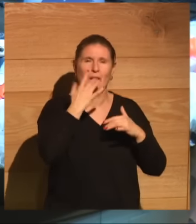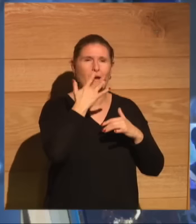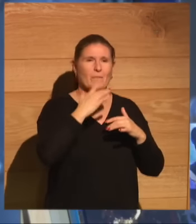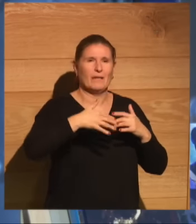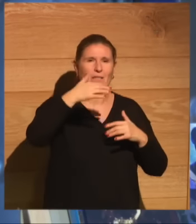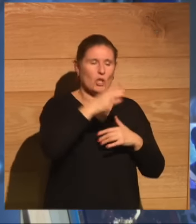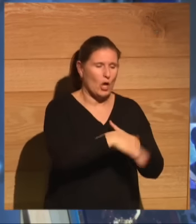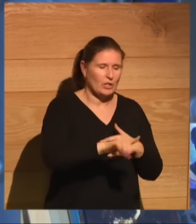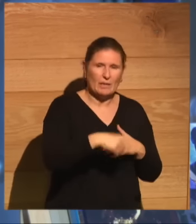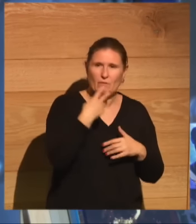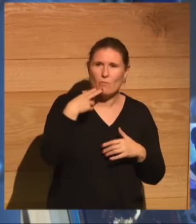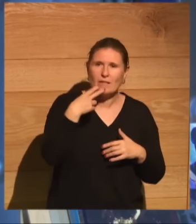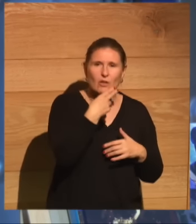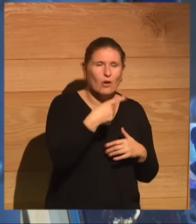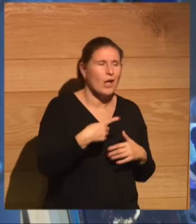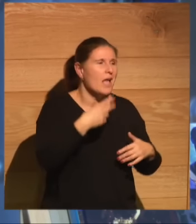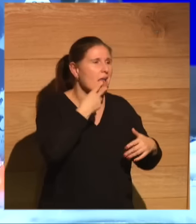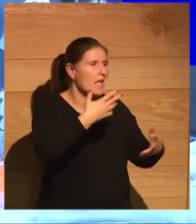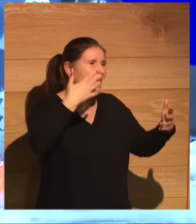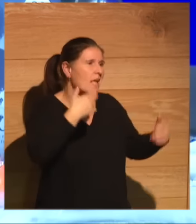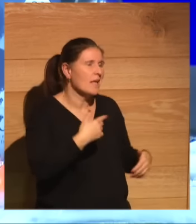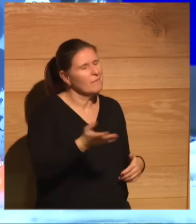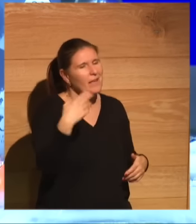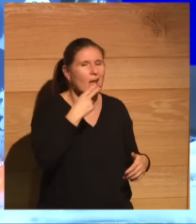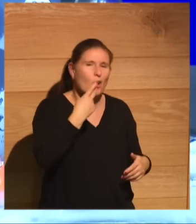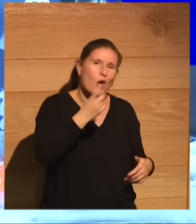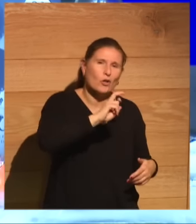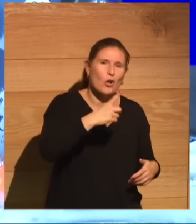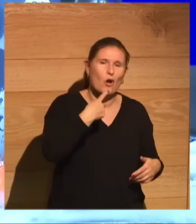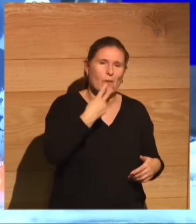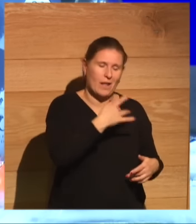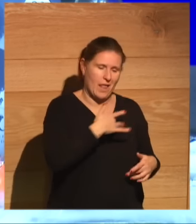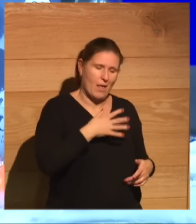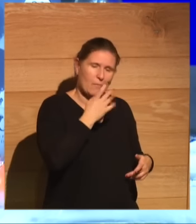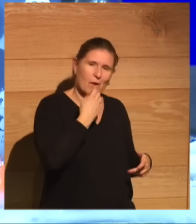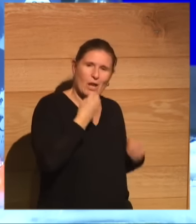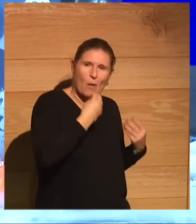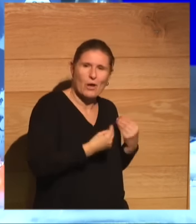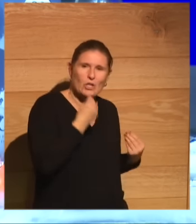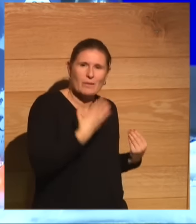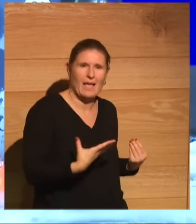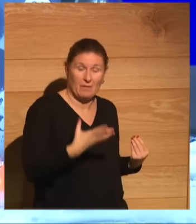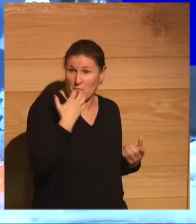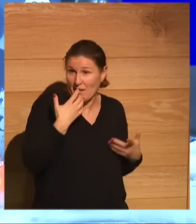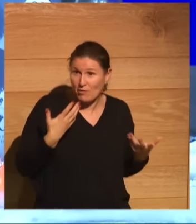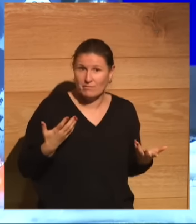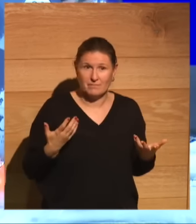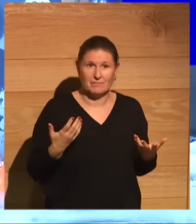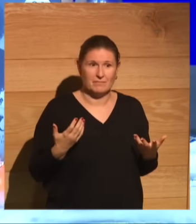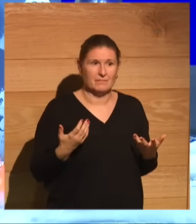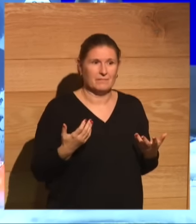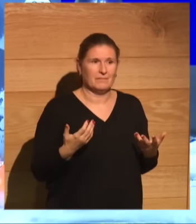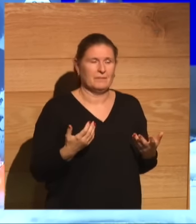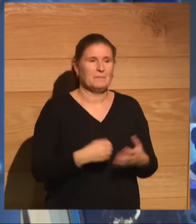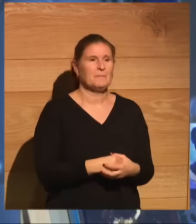Todos los niños fumando. Claro. Stan Lee, échate uno. Uno para el pecho por lo bien que lo hemos hecho, por ejemplo. No sé. Stan Lee,